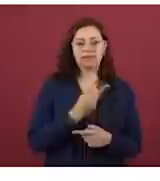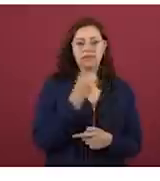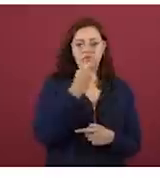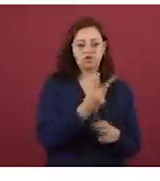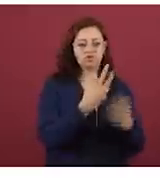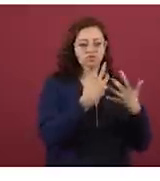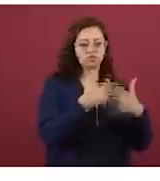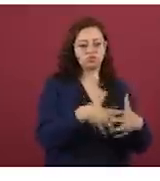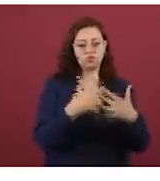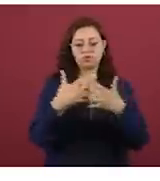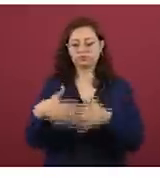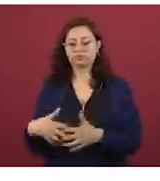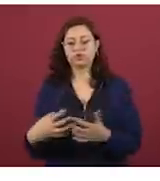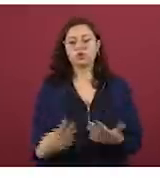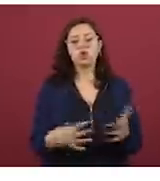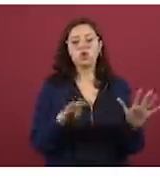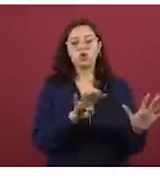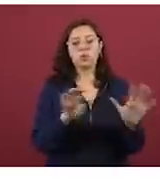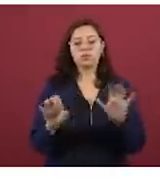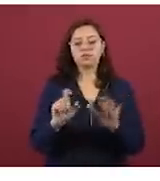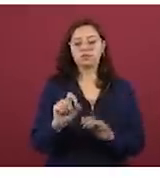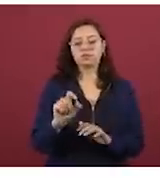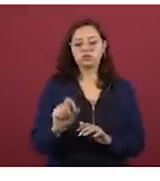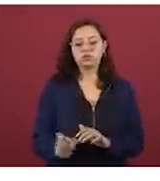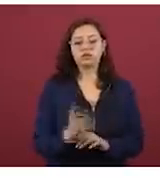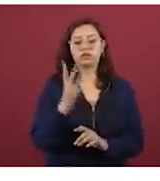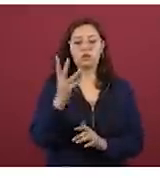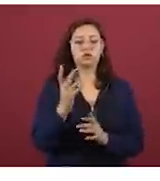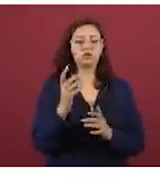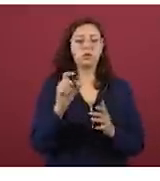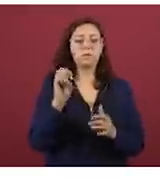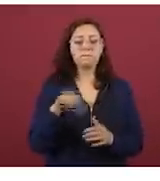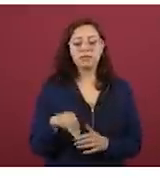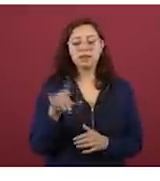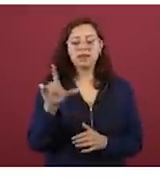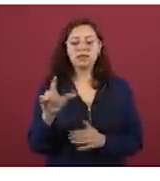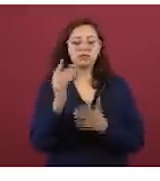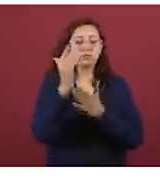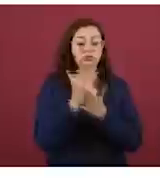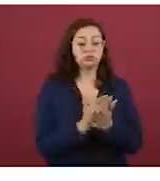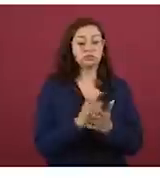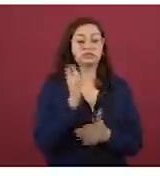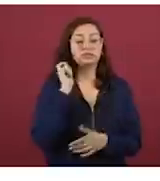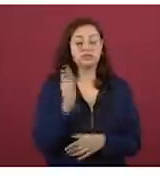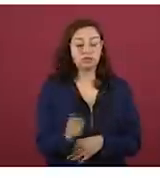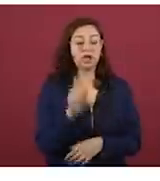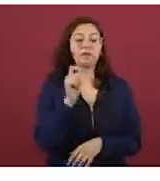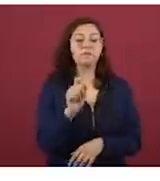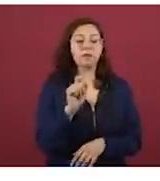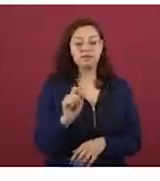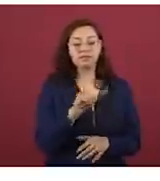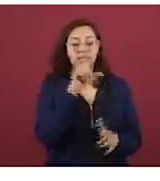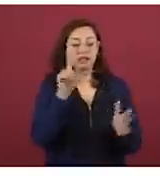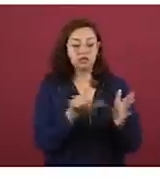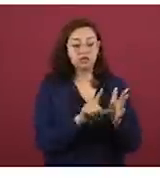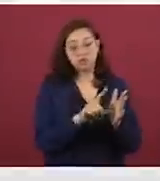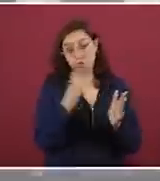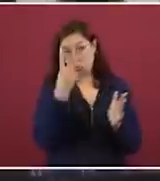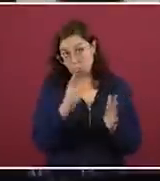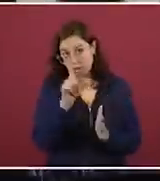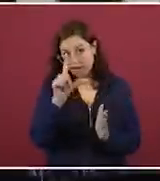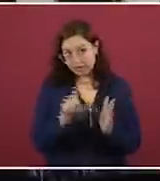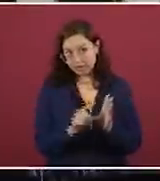dando 924 mililitros de menos por cada 20 litros, casi un litro menos por cada 20 litros. Esas